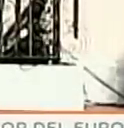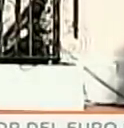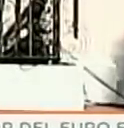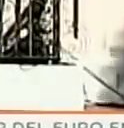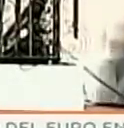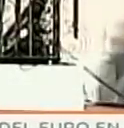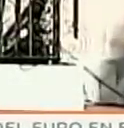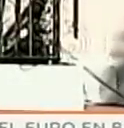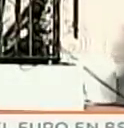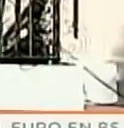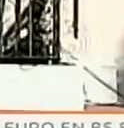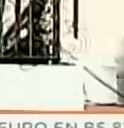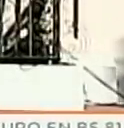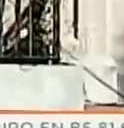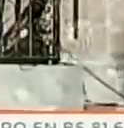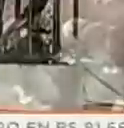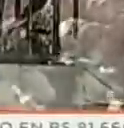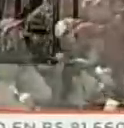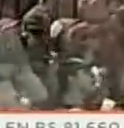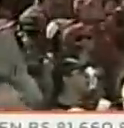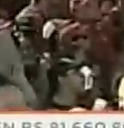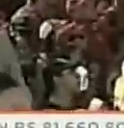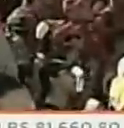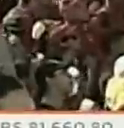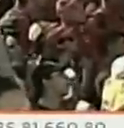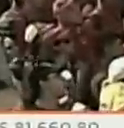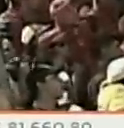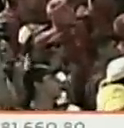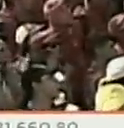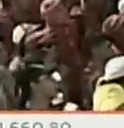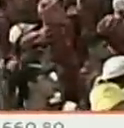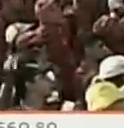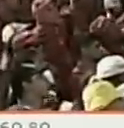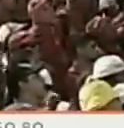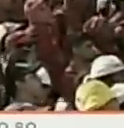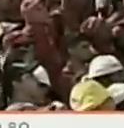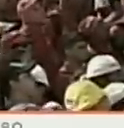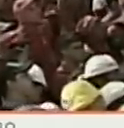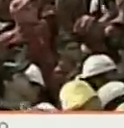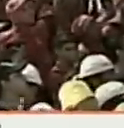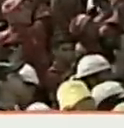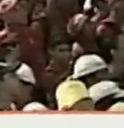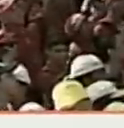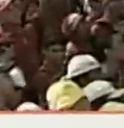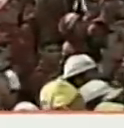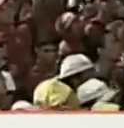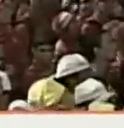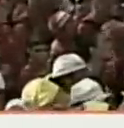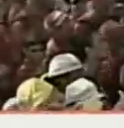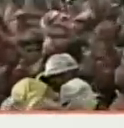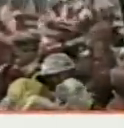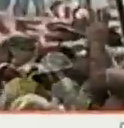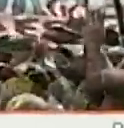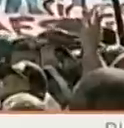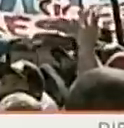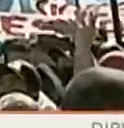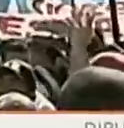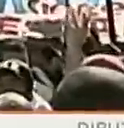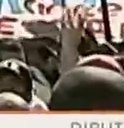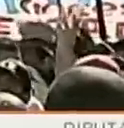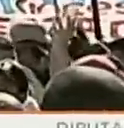Bolívar también volvió a liberar a su pueblo. Vámonos para allá, vámonos para